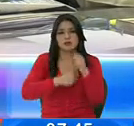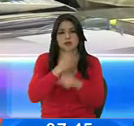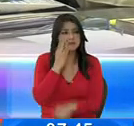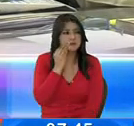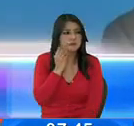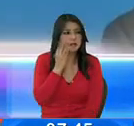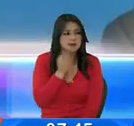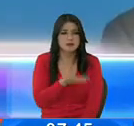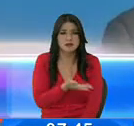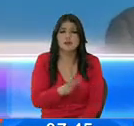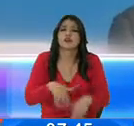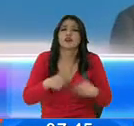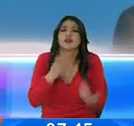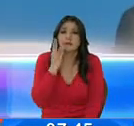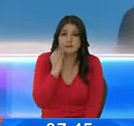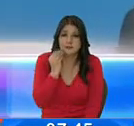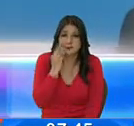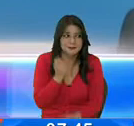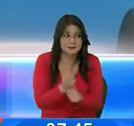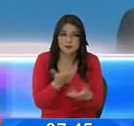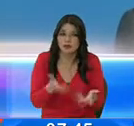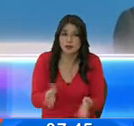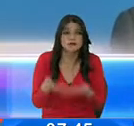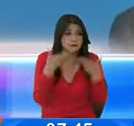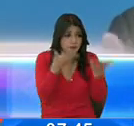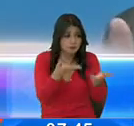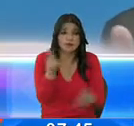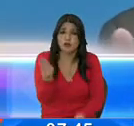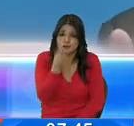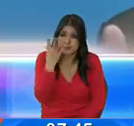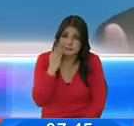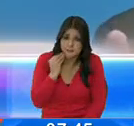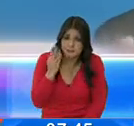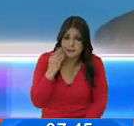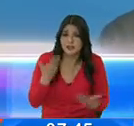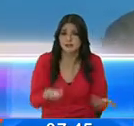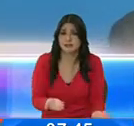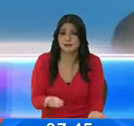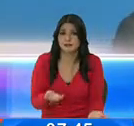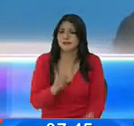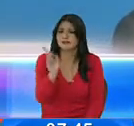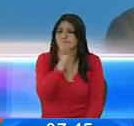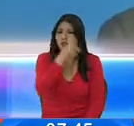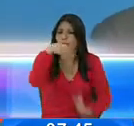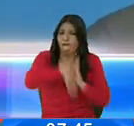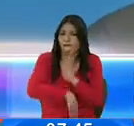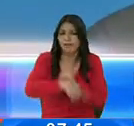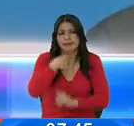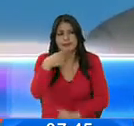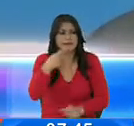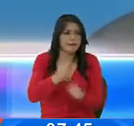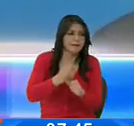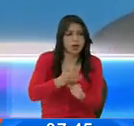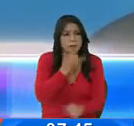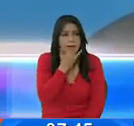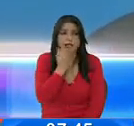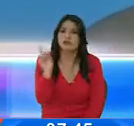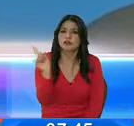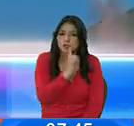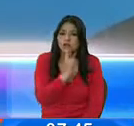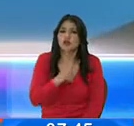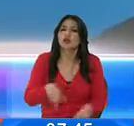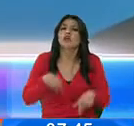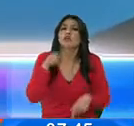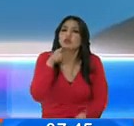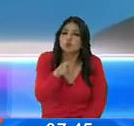entonces ya es hora queremos desde experiencia de los jóvenes no queremos precarizar nada señores sindicalistas queremos que ustedes dejen de vender